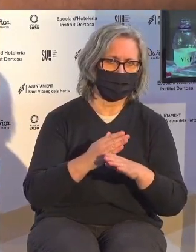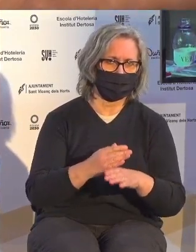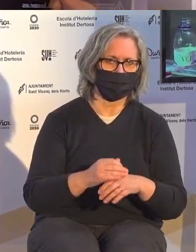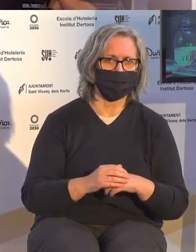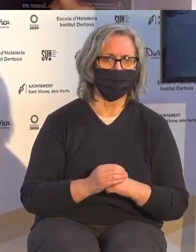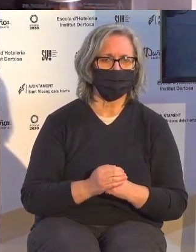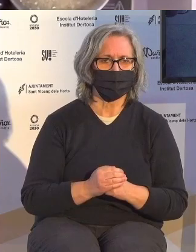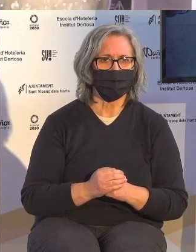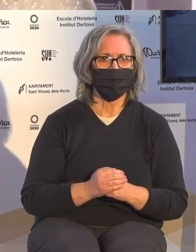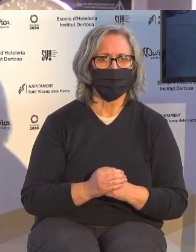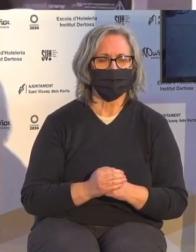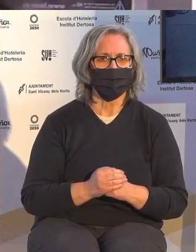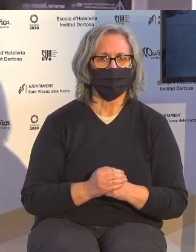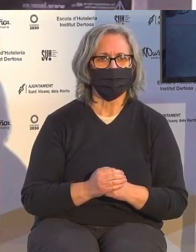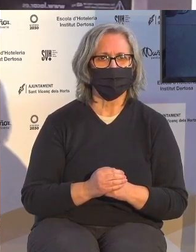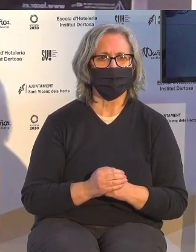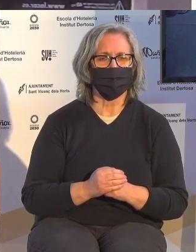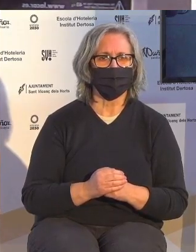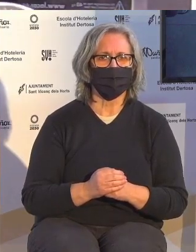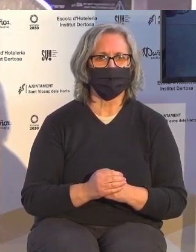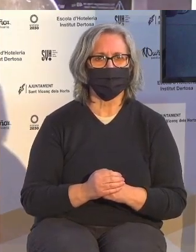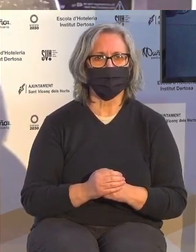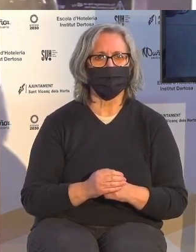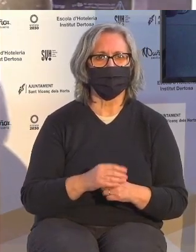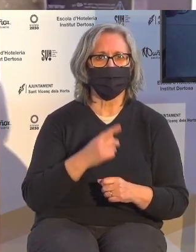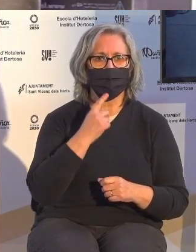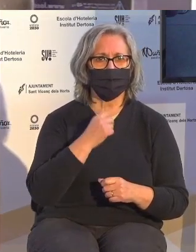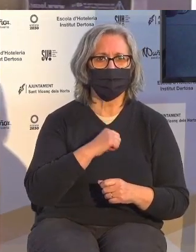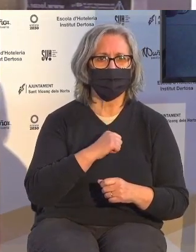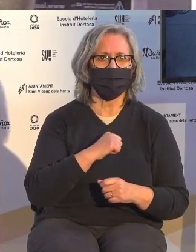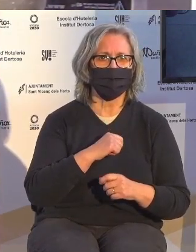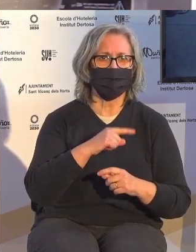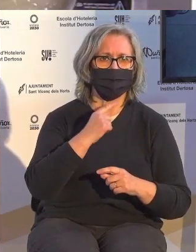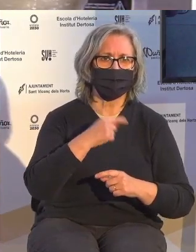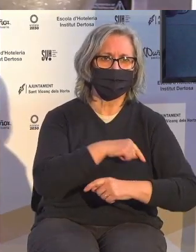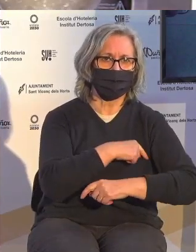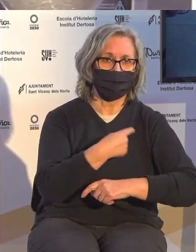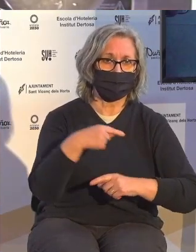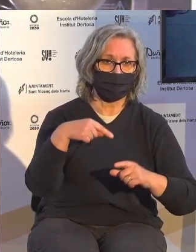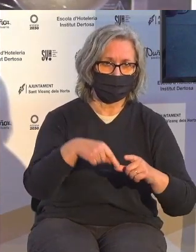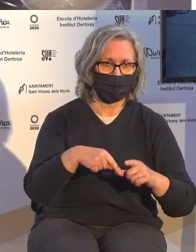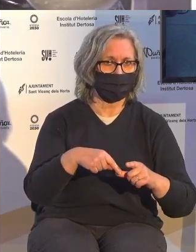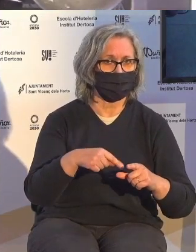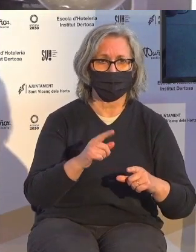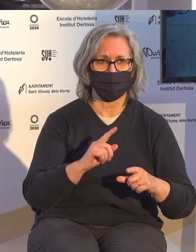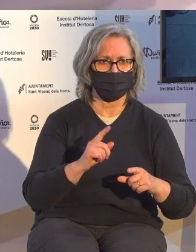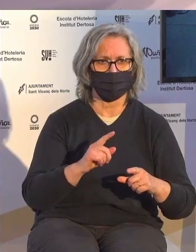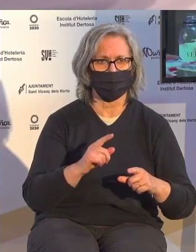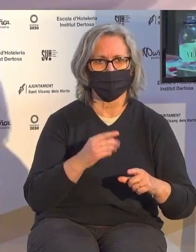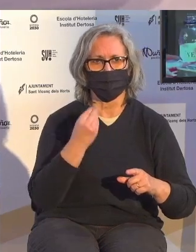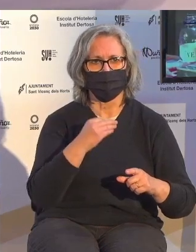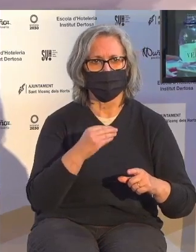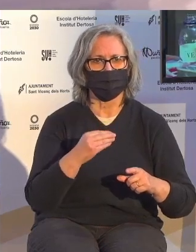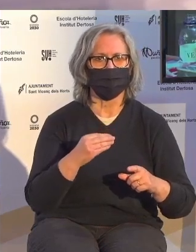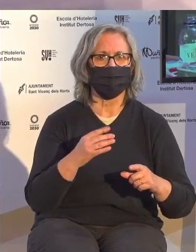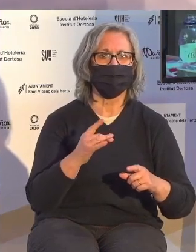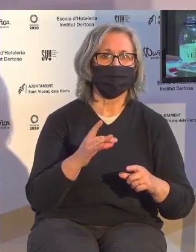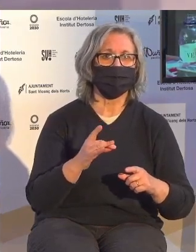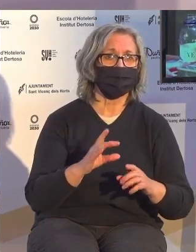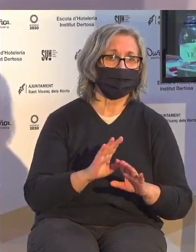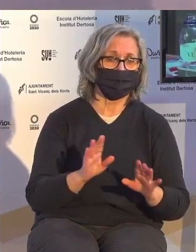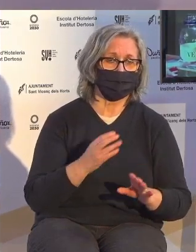pero no necesario si tienes agua fría y no tienes mucho miedo porque no qué malo dedo aquí está